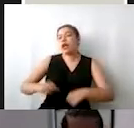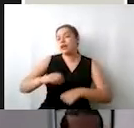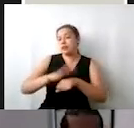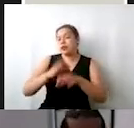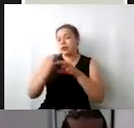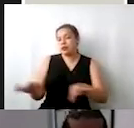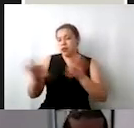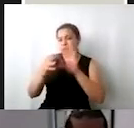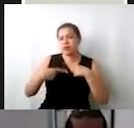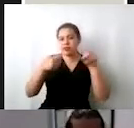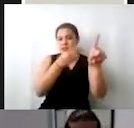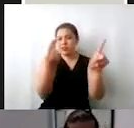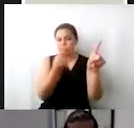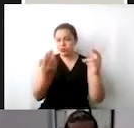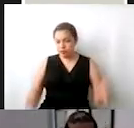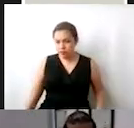contratante.